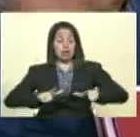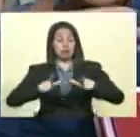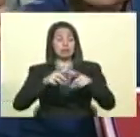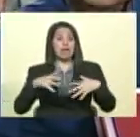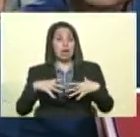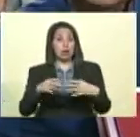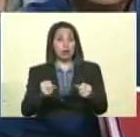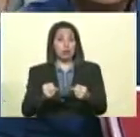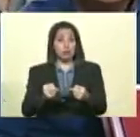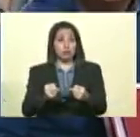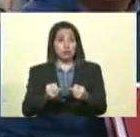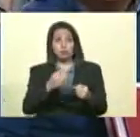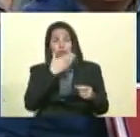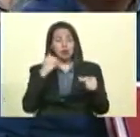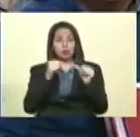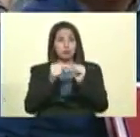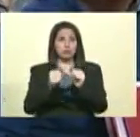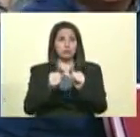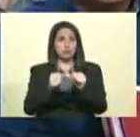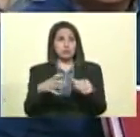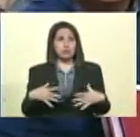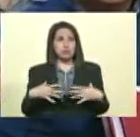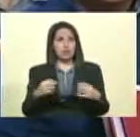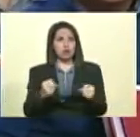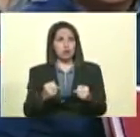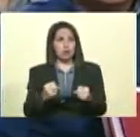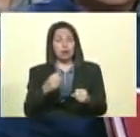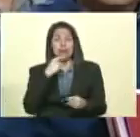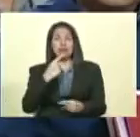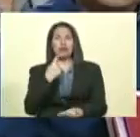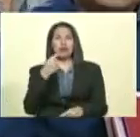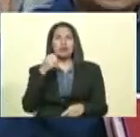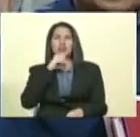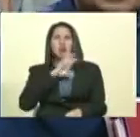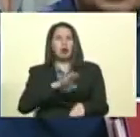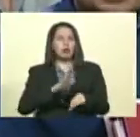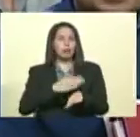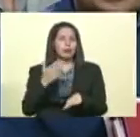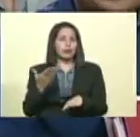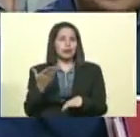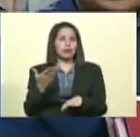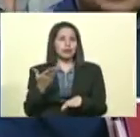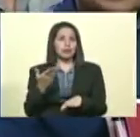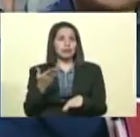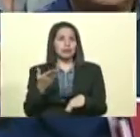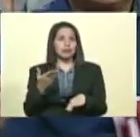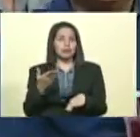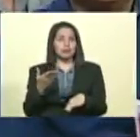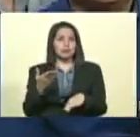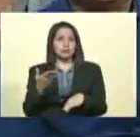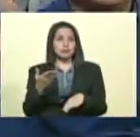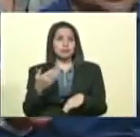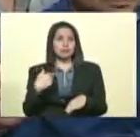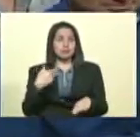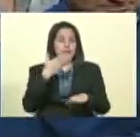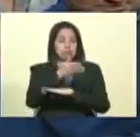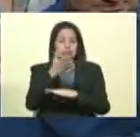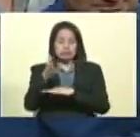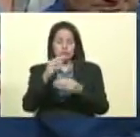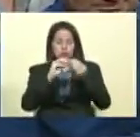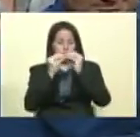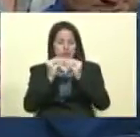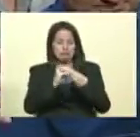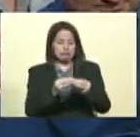para consolidar el Sistema Único Nacional de Salud. Y digo que es histórico porque hemos ido armando,